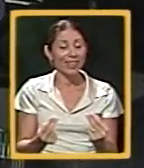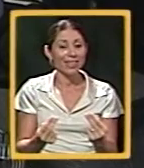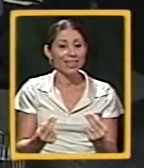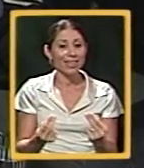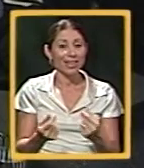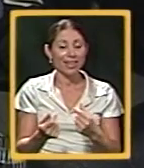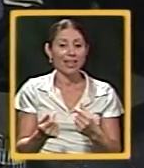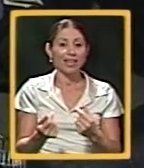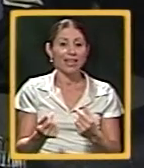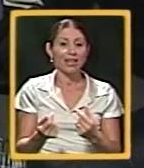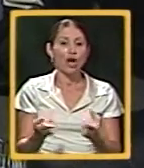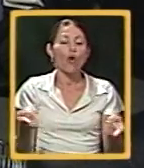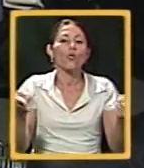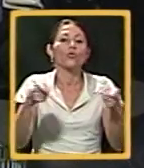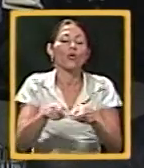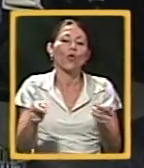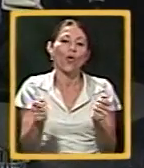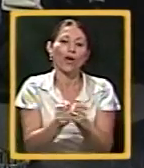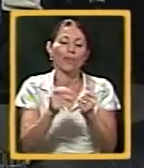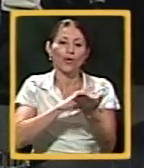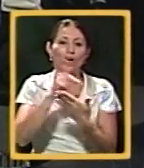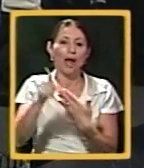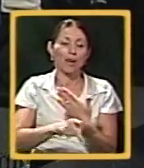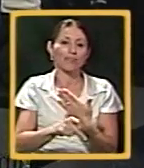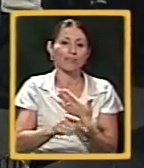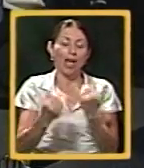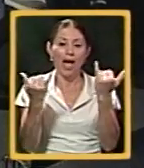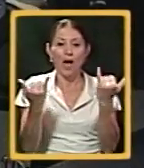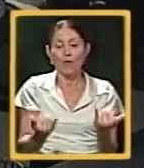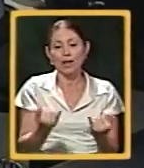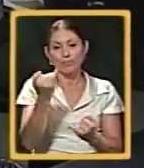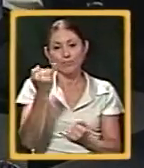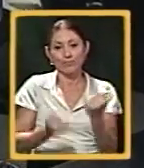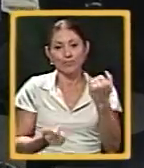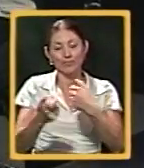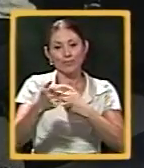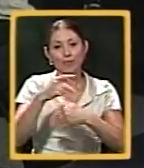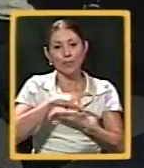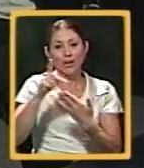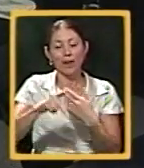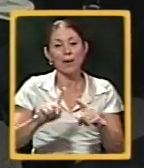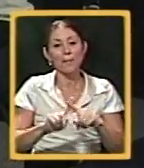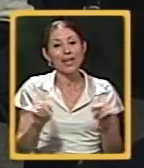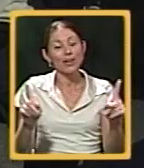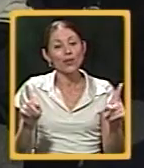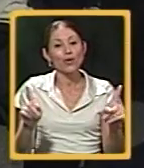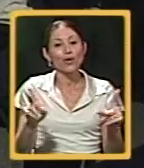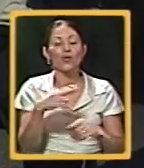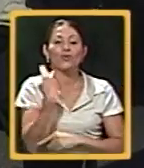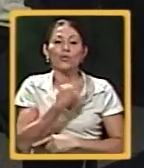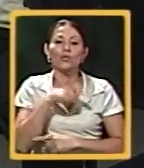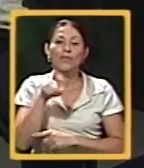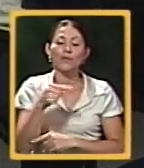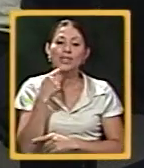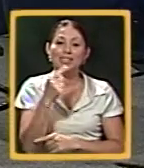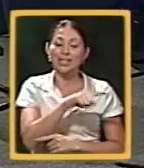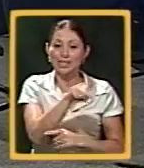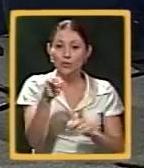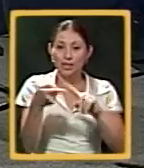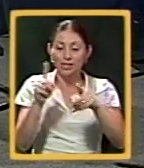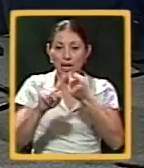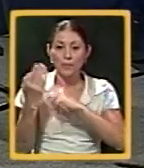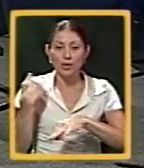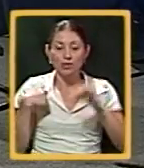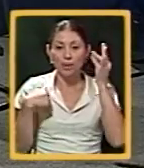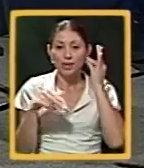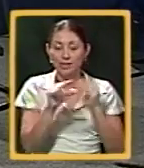ministra, ocurrió con el programa, tanto que se nos acabó, pero tenemos que decirles a las amigas y amigos